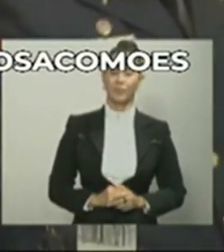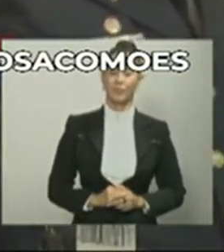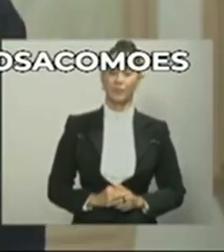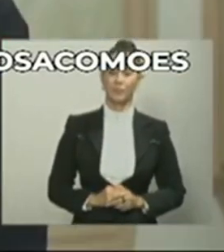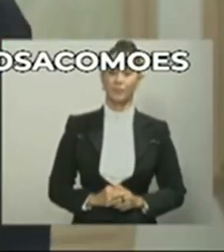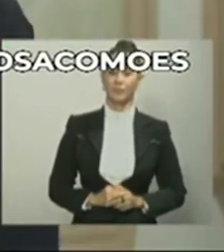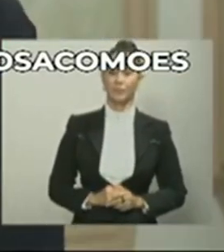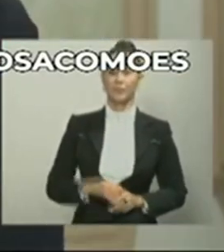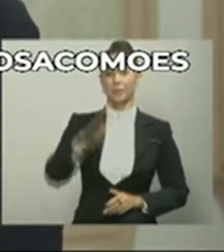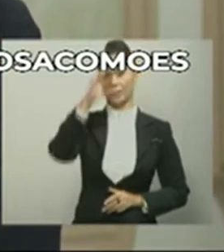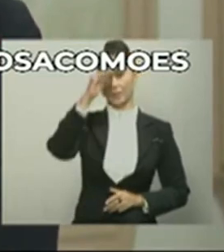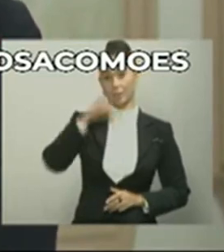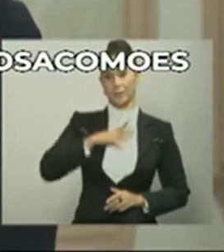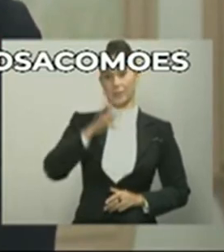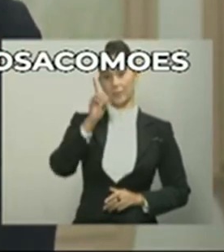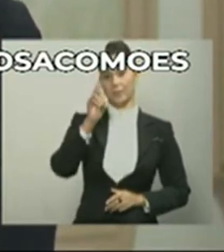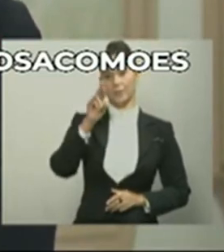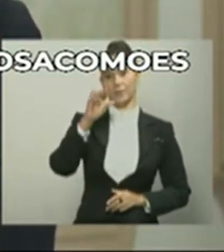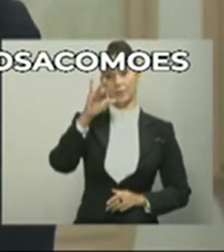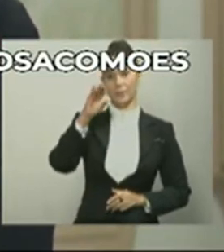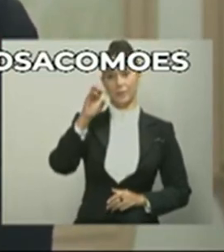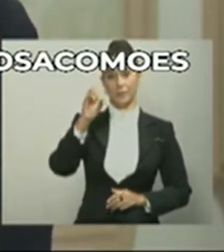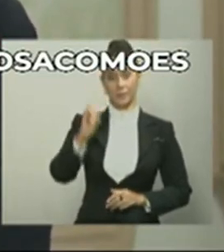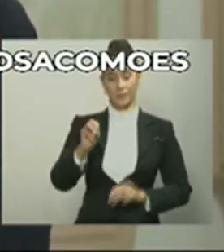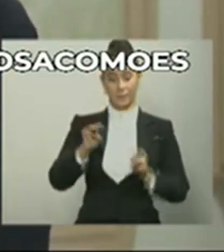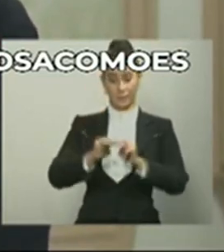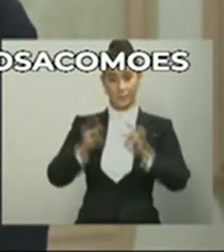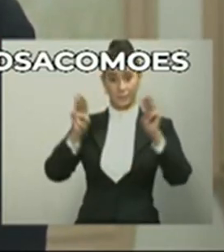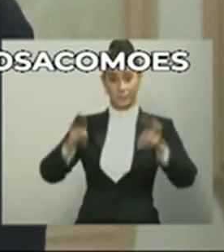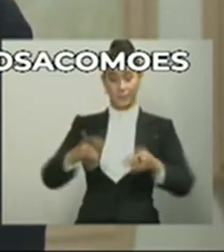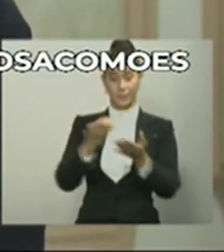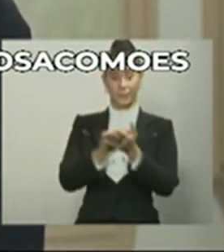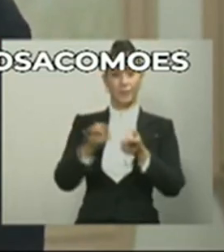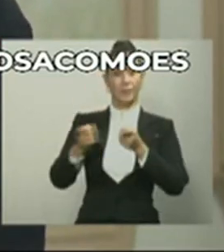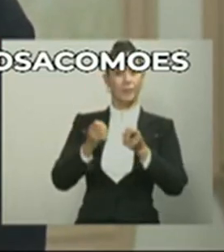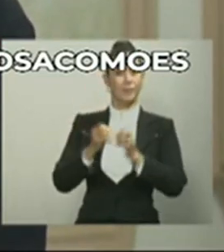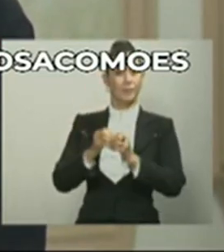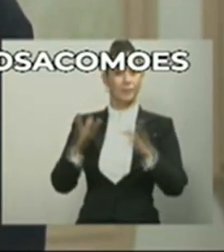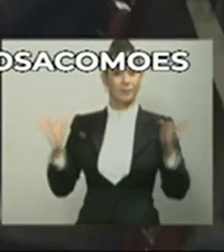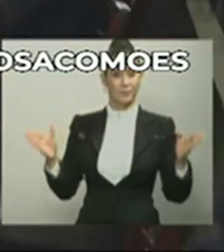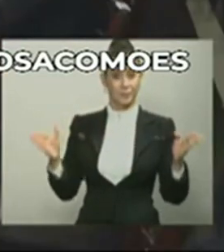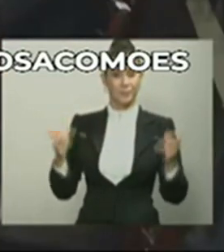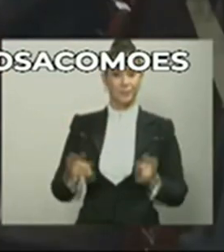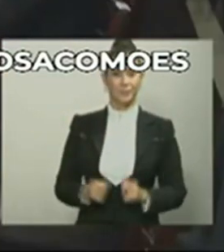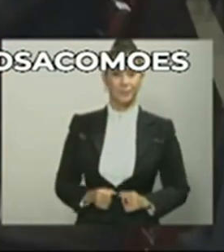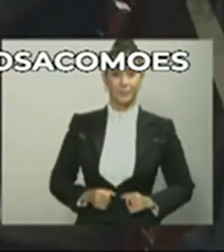Señor Darío Castillo, ministro de Administración Pública.